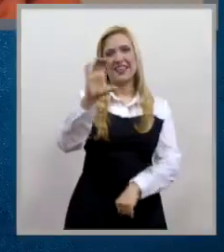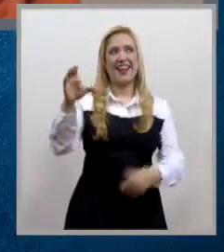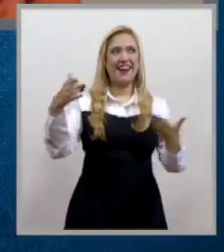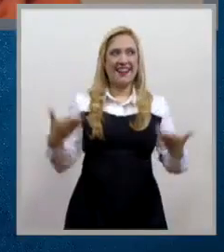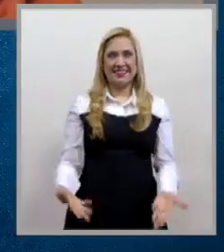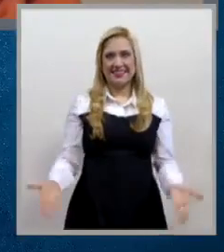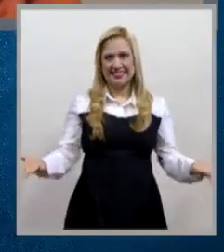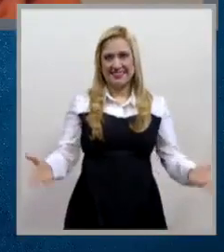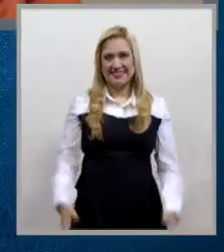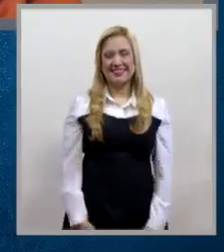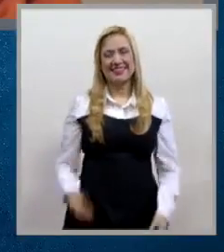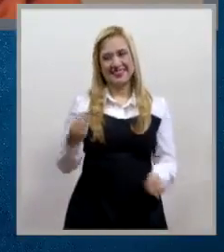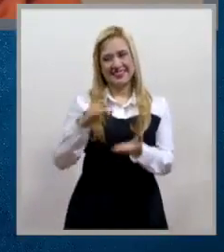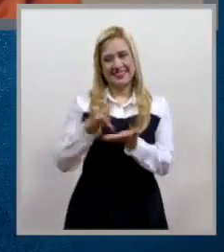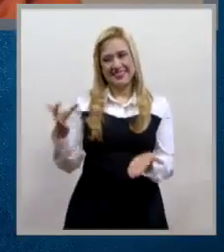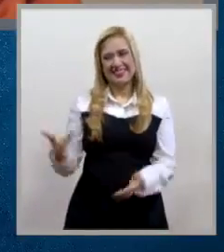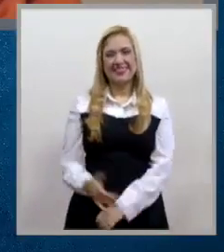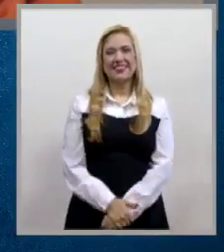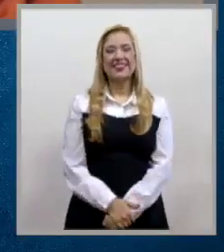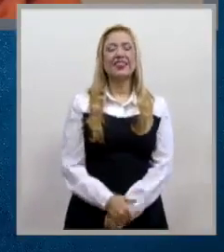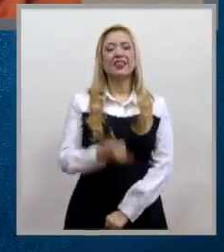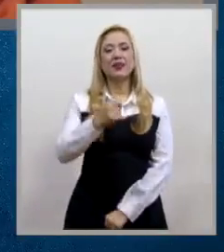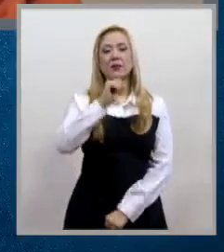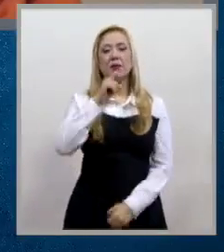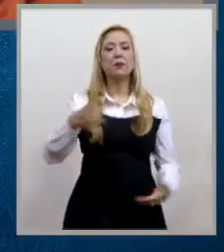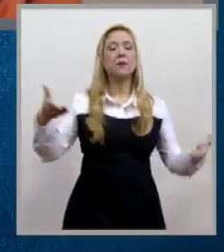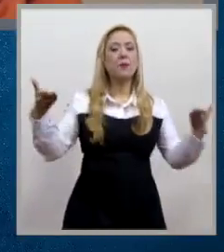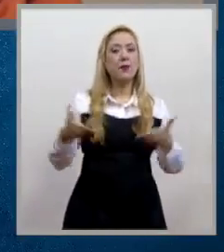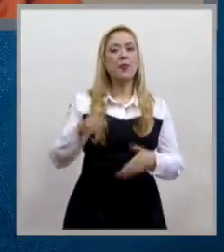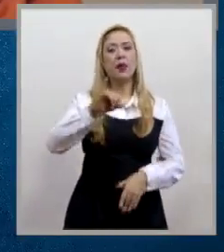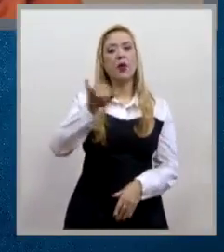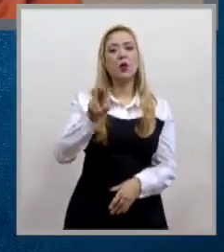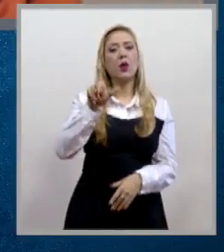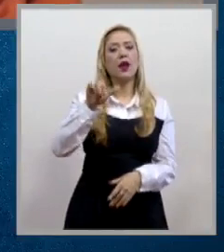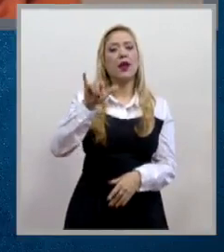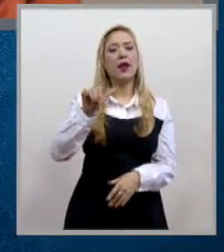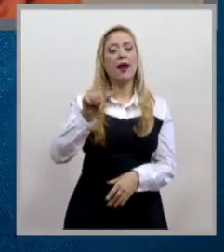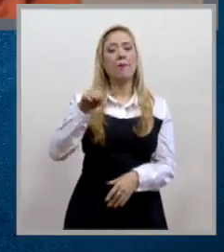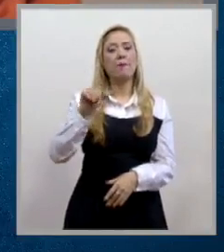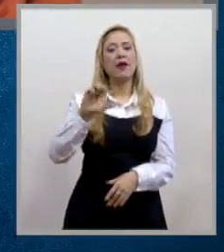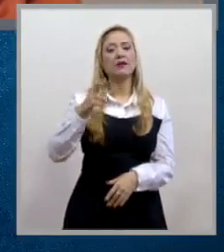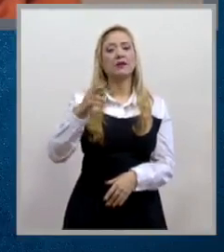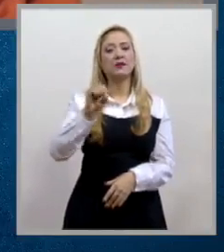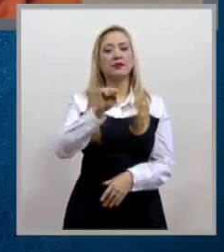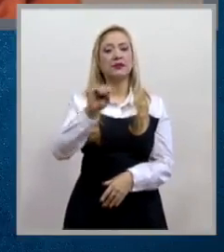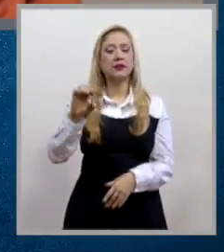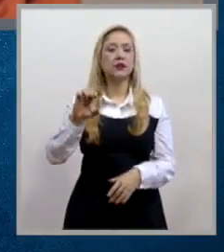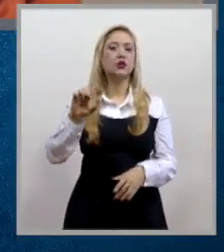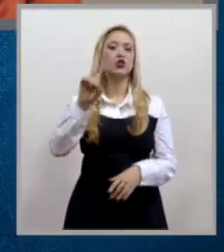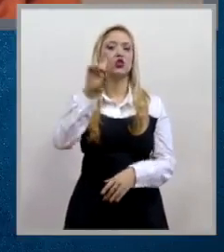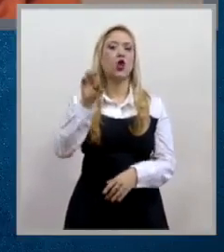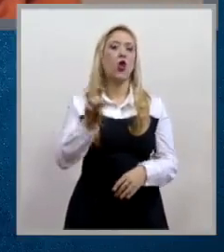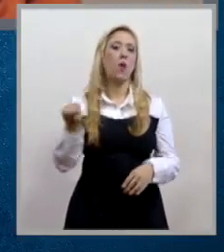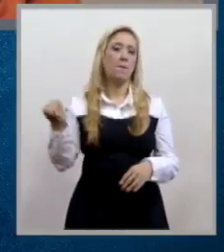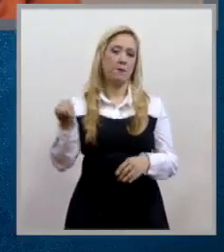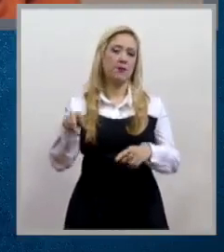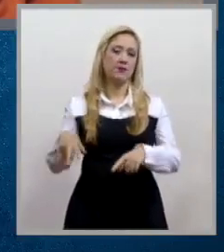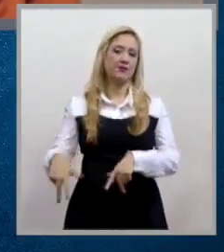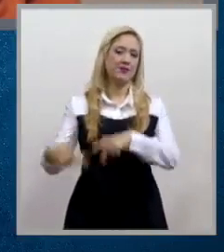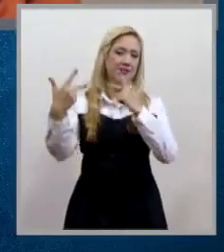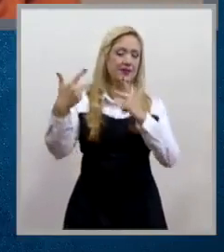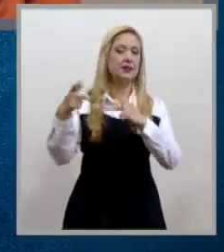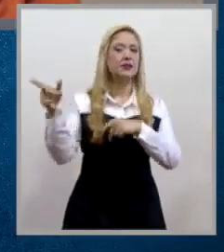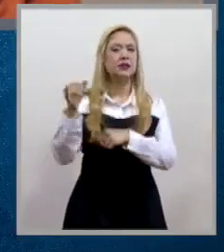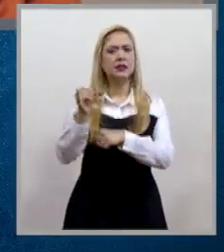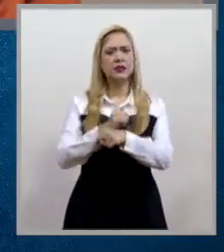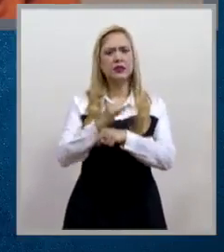Muchas gracias. Y también presento a Julia Marchese, quien nos acompaña vía Zoom en esta ocasión, quien es investigadora y consultora